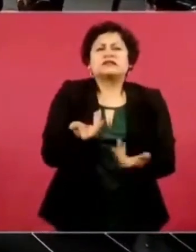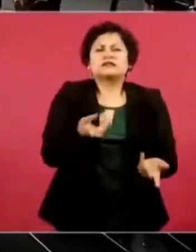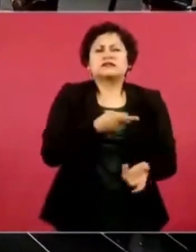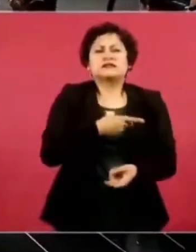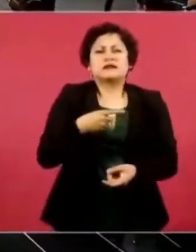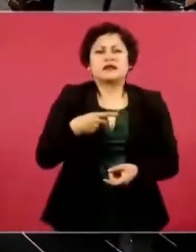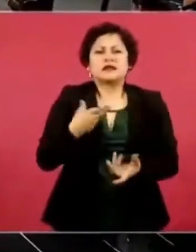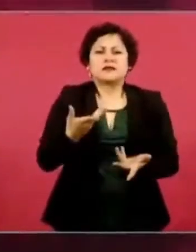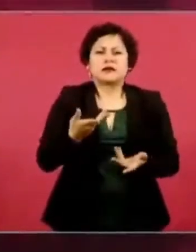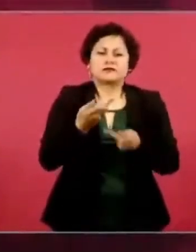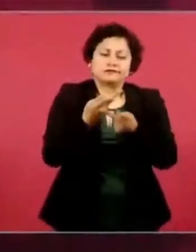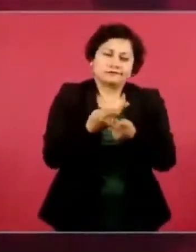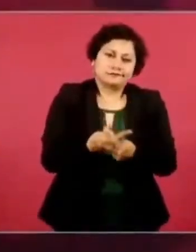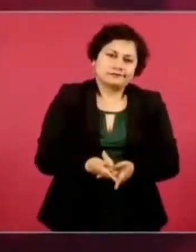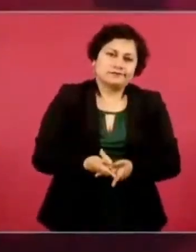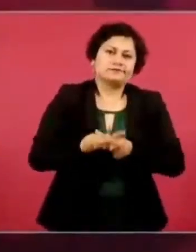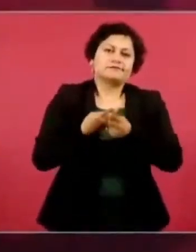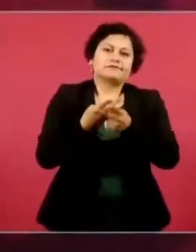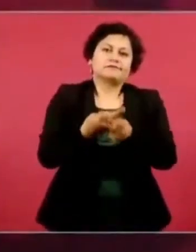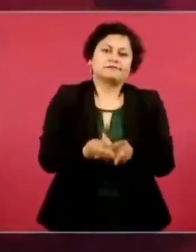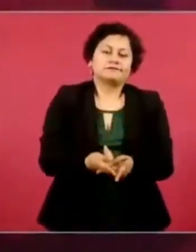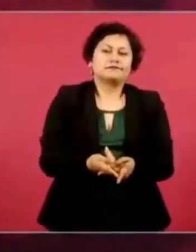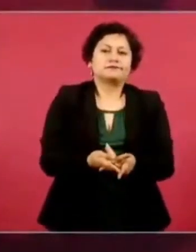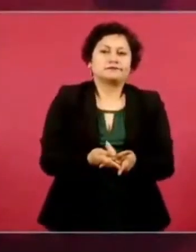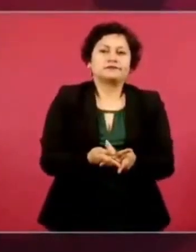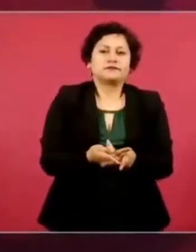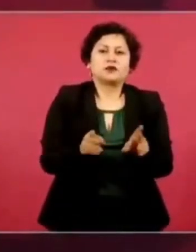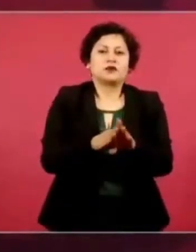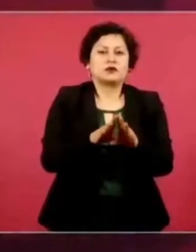paciencia No dejarse